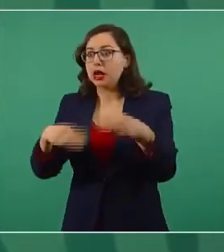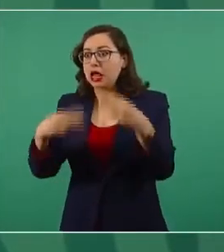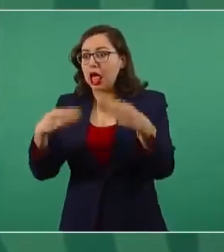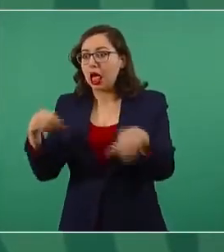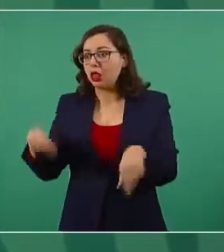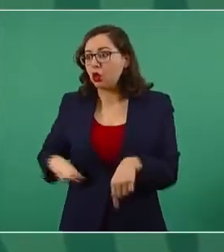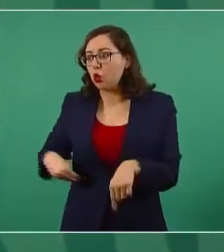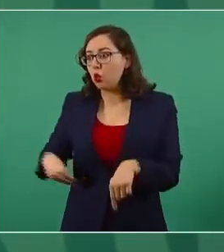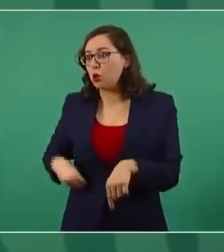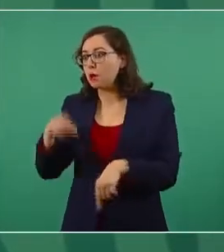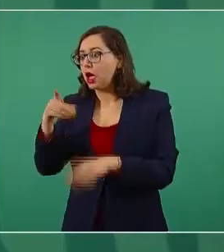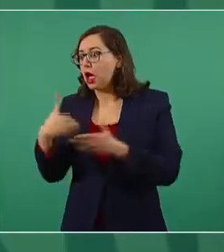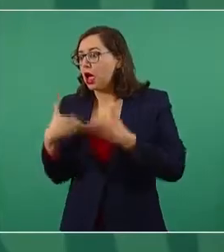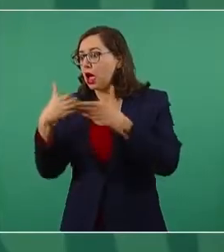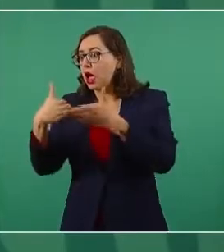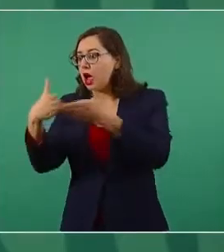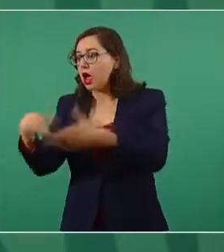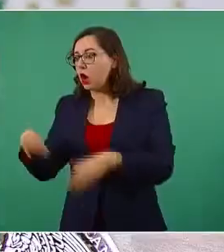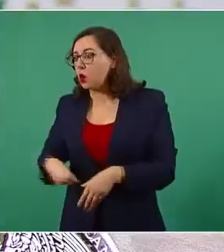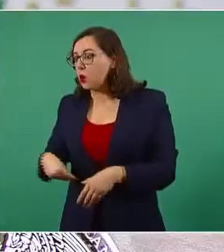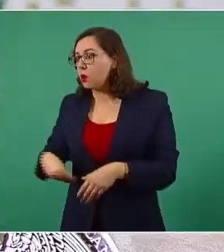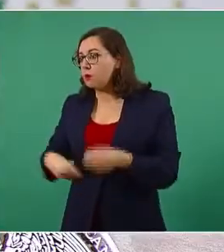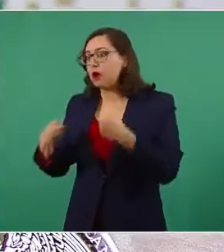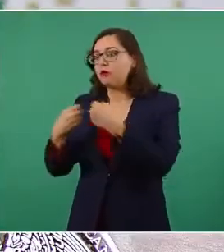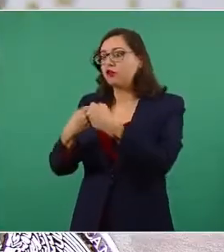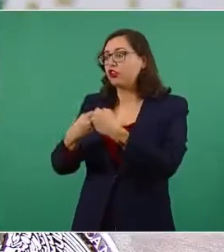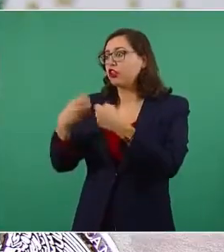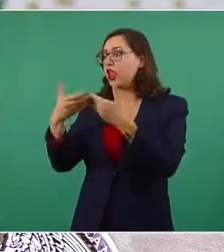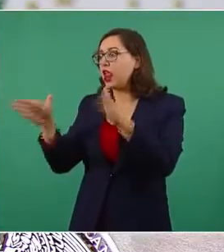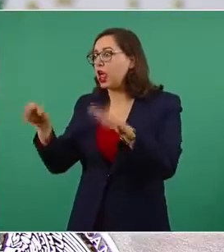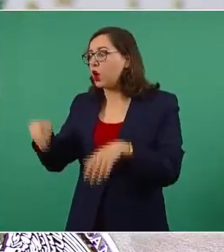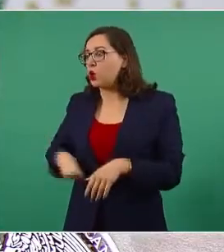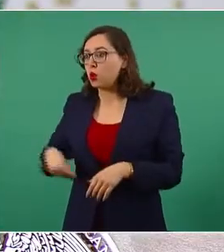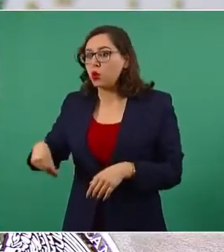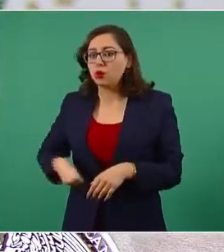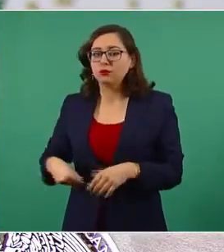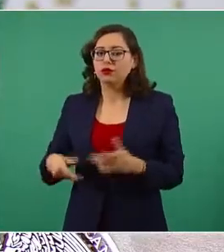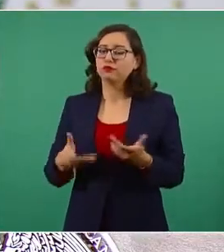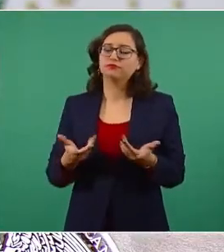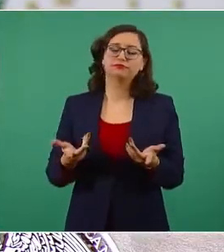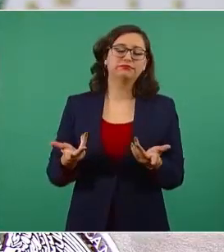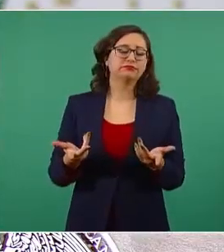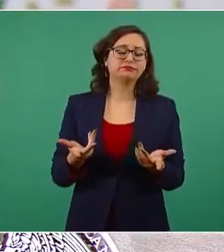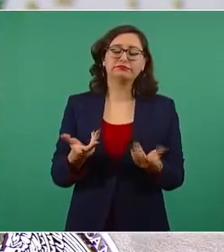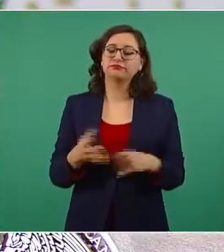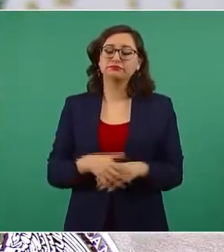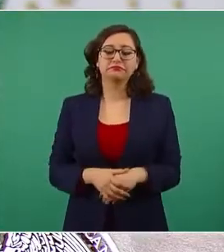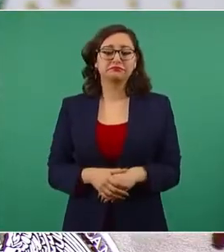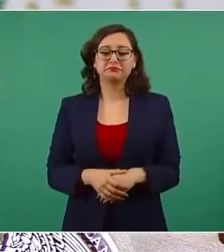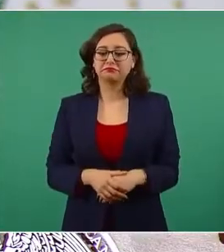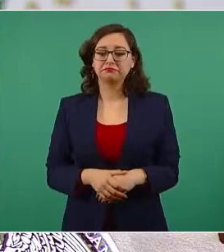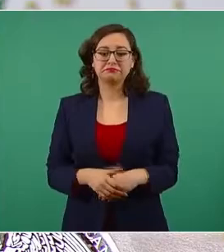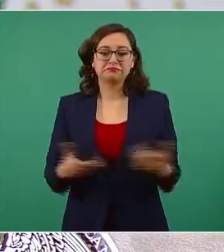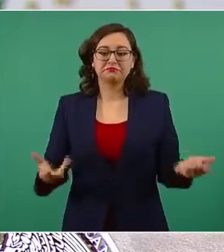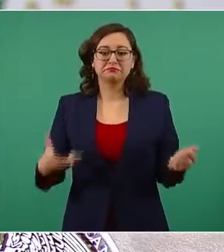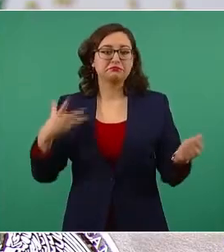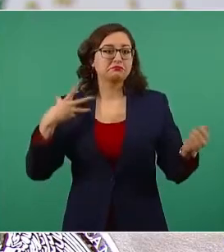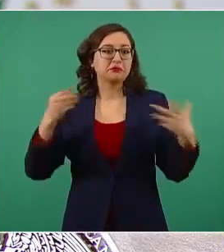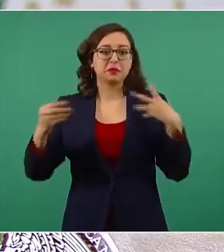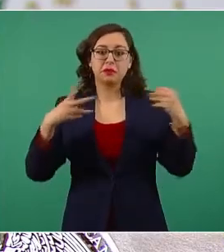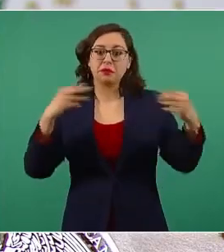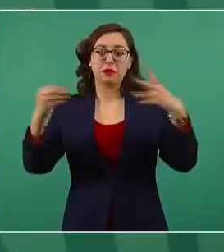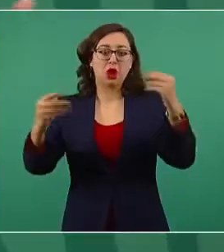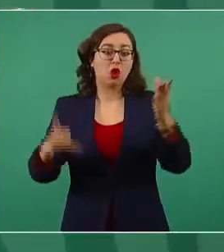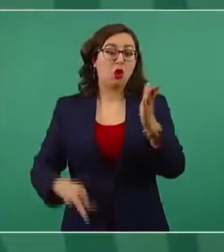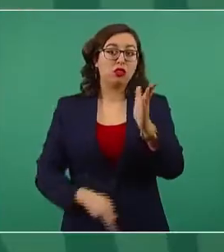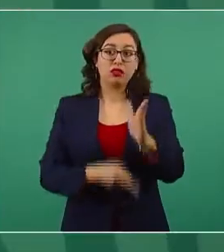apertura de los puertos, la apertura de las fronteras. Hay múltiples razones por las que puede reemerger la epidemia en algún